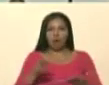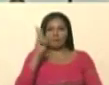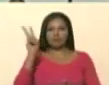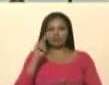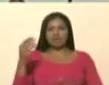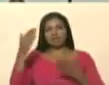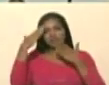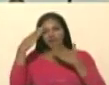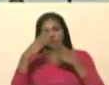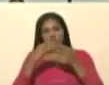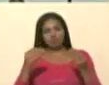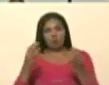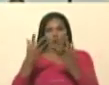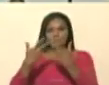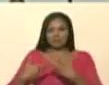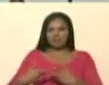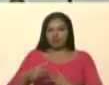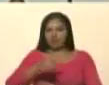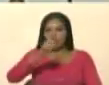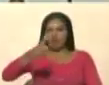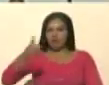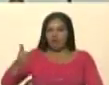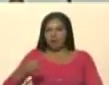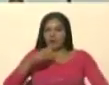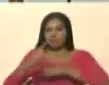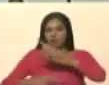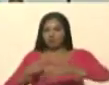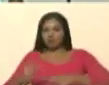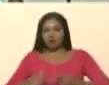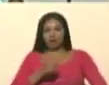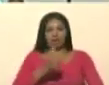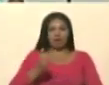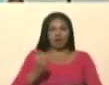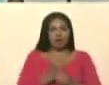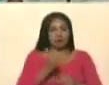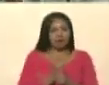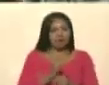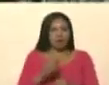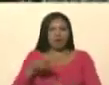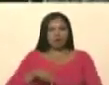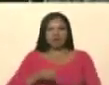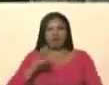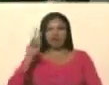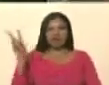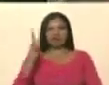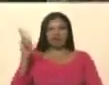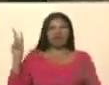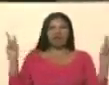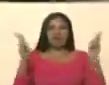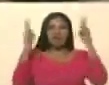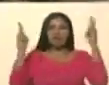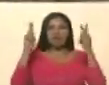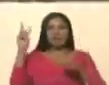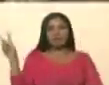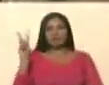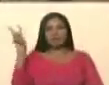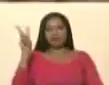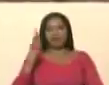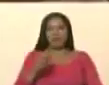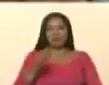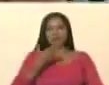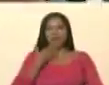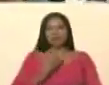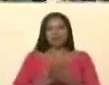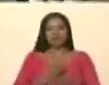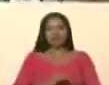saludo a los empresarios empresarios productores y a los trabajadores del país que viva venezuela muchas